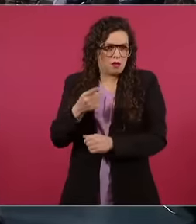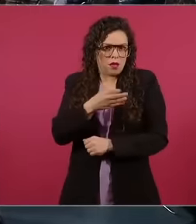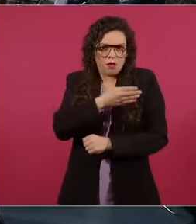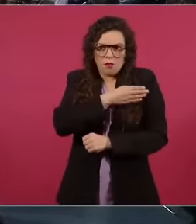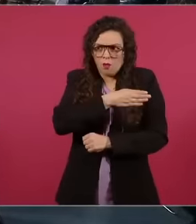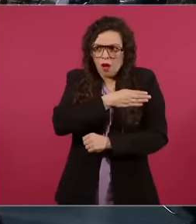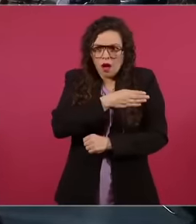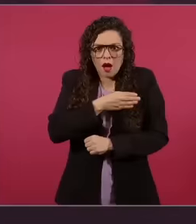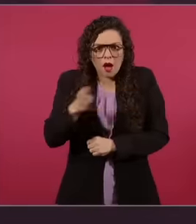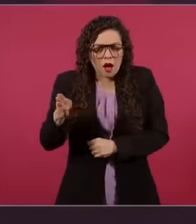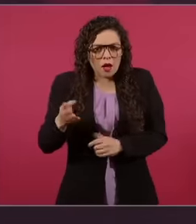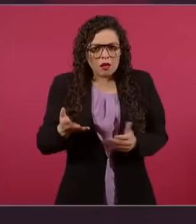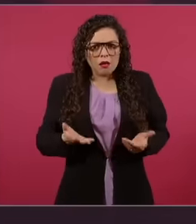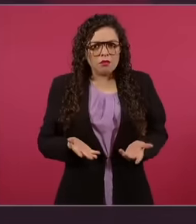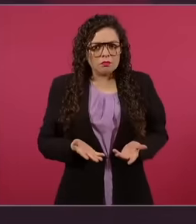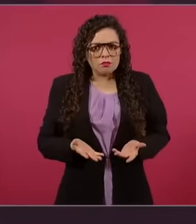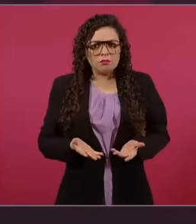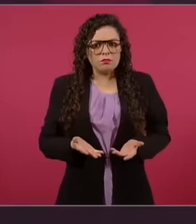todo siga